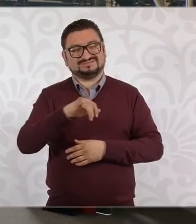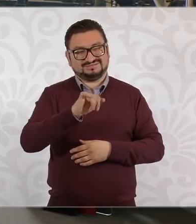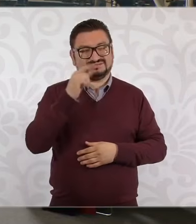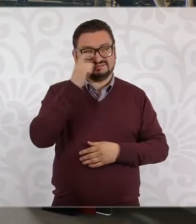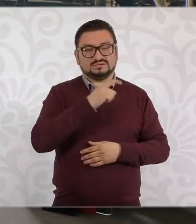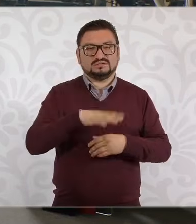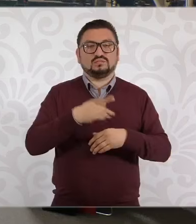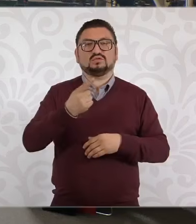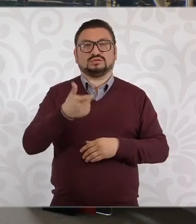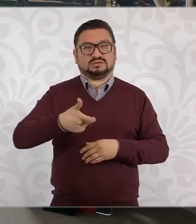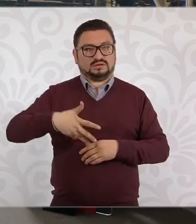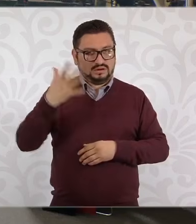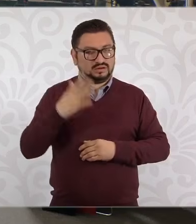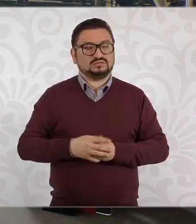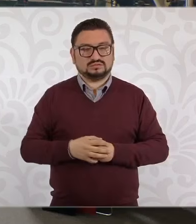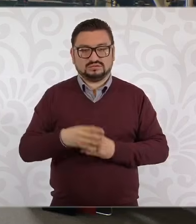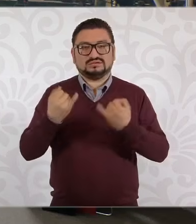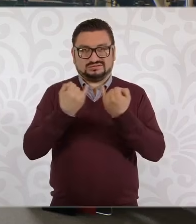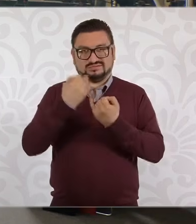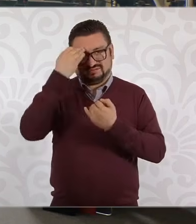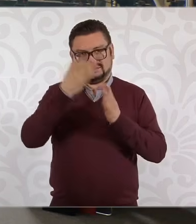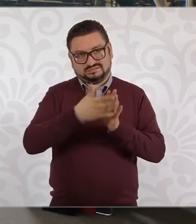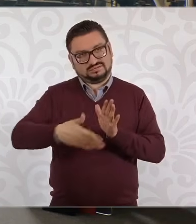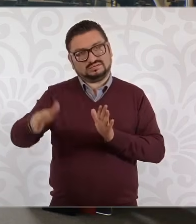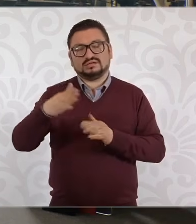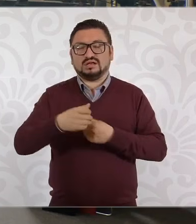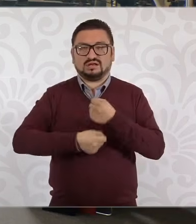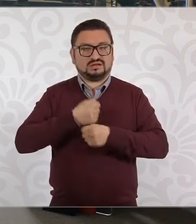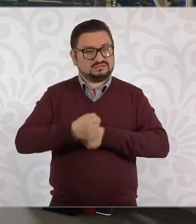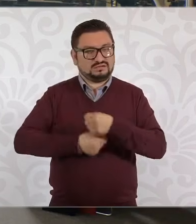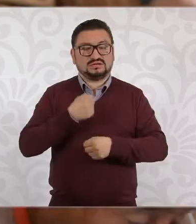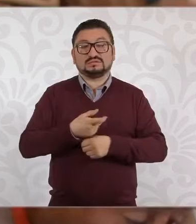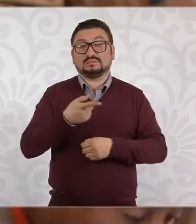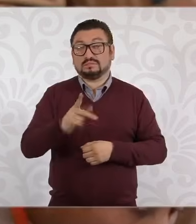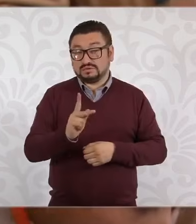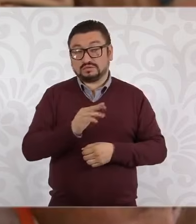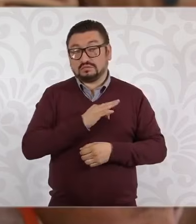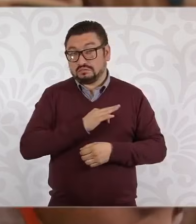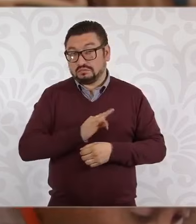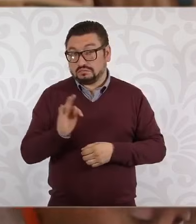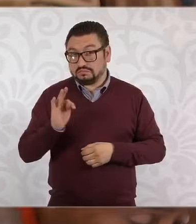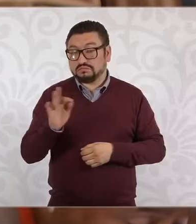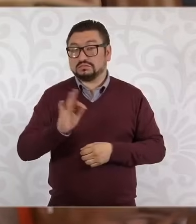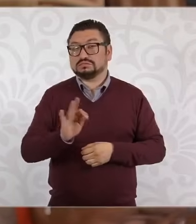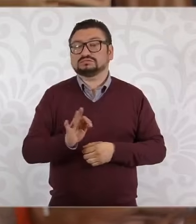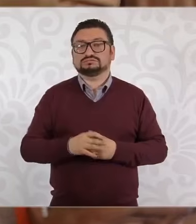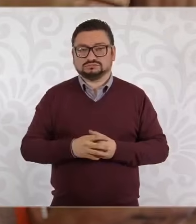porque es costoso y llevaría un largo plazo. Sin embargo, podría representar